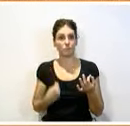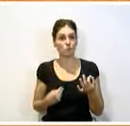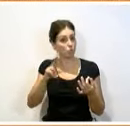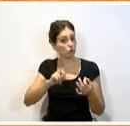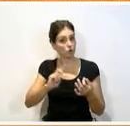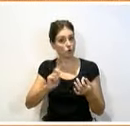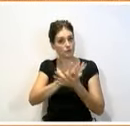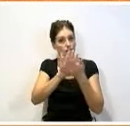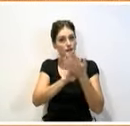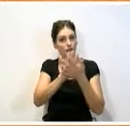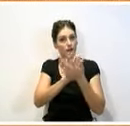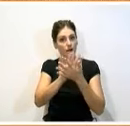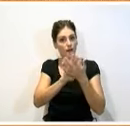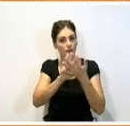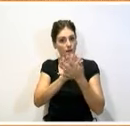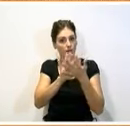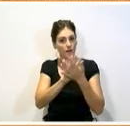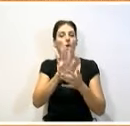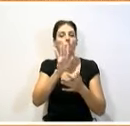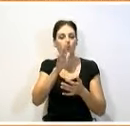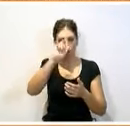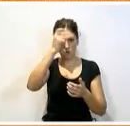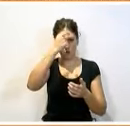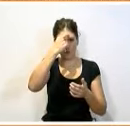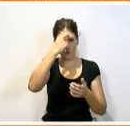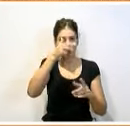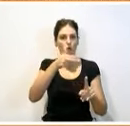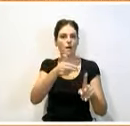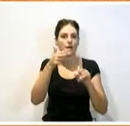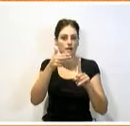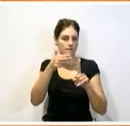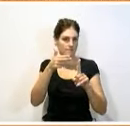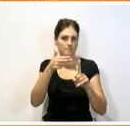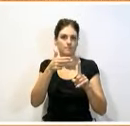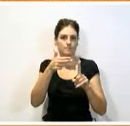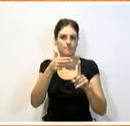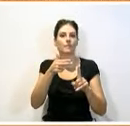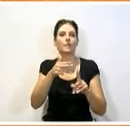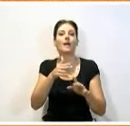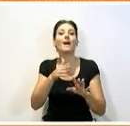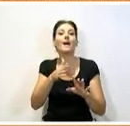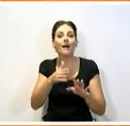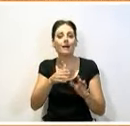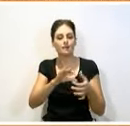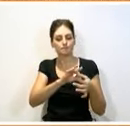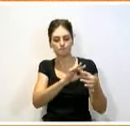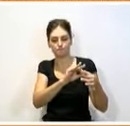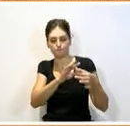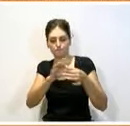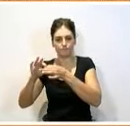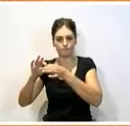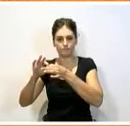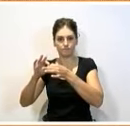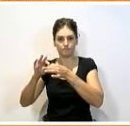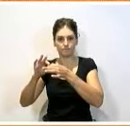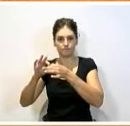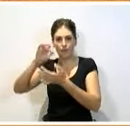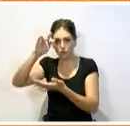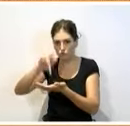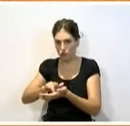hablar por eso el concepto de genocidio es claramente atribuible a lo ocurrido